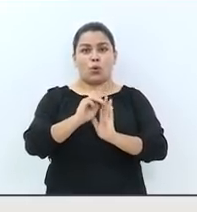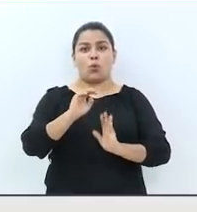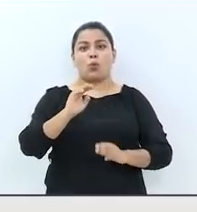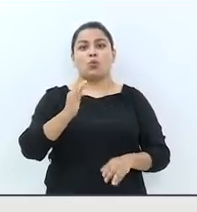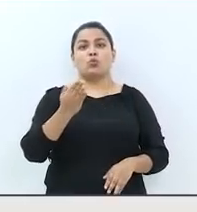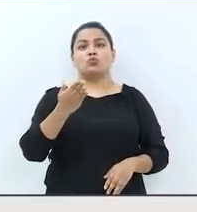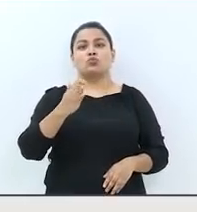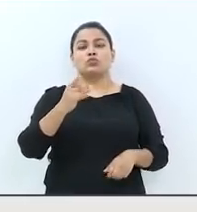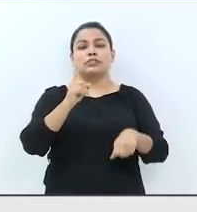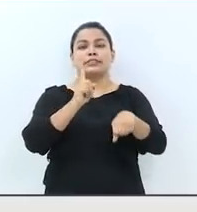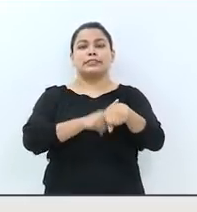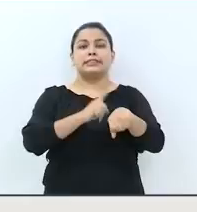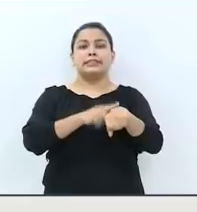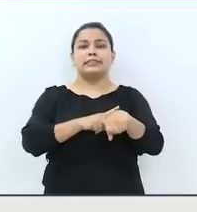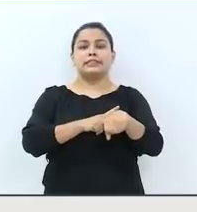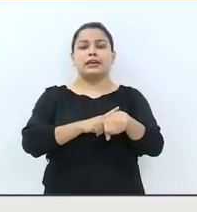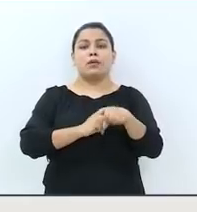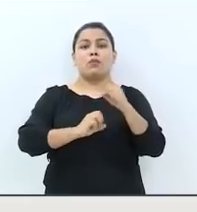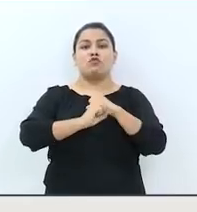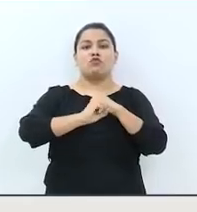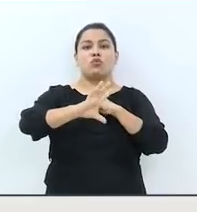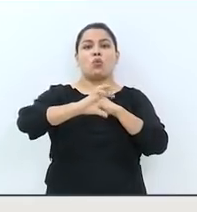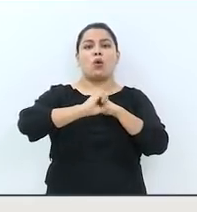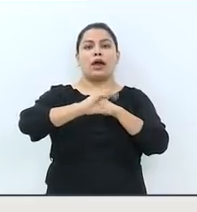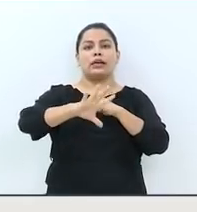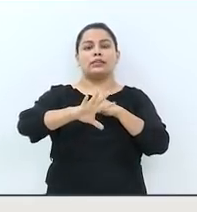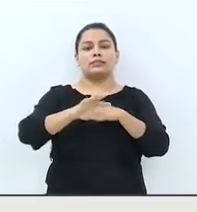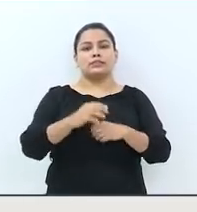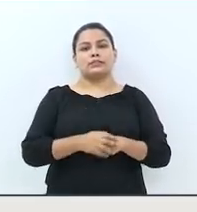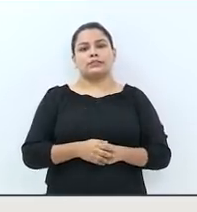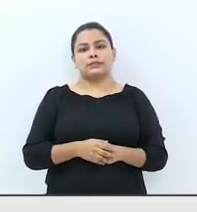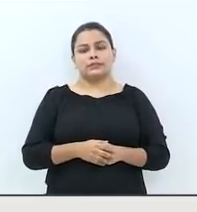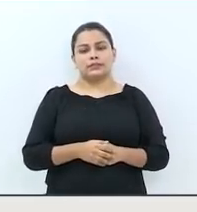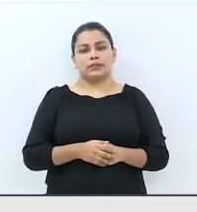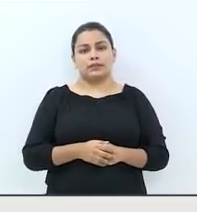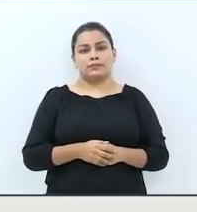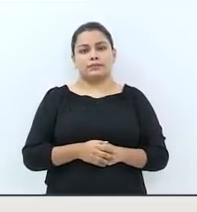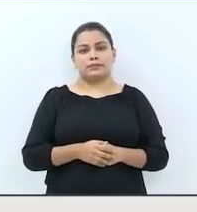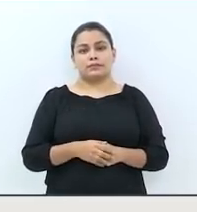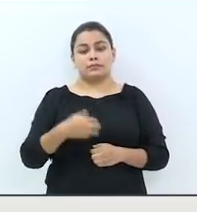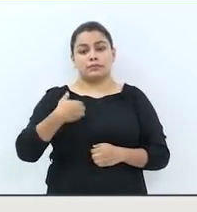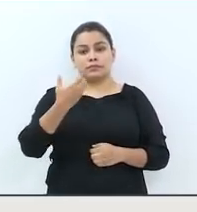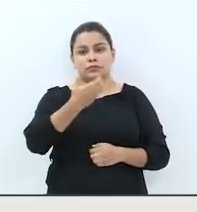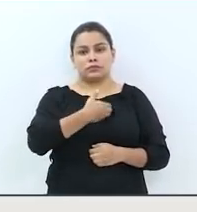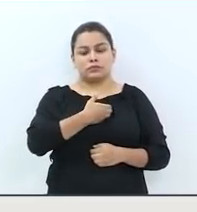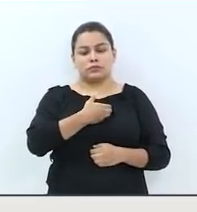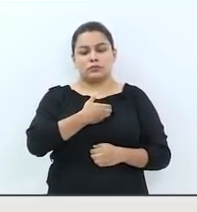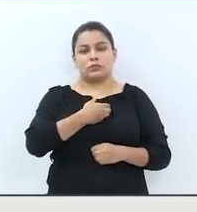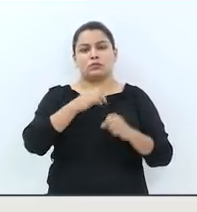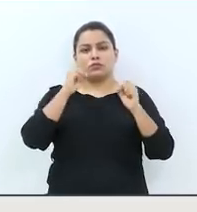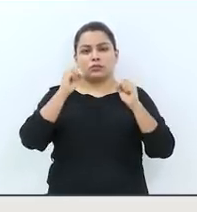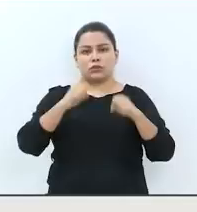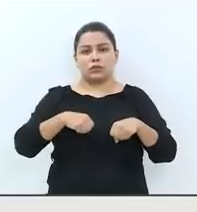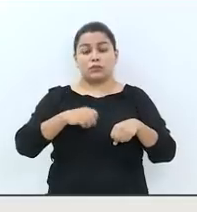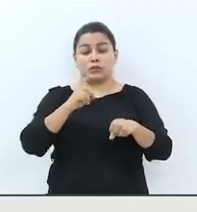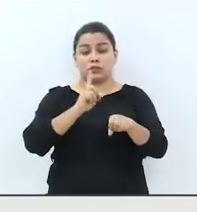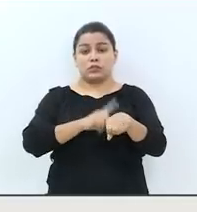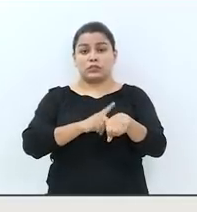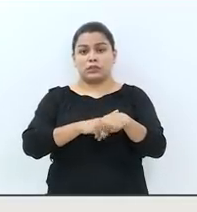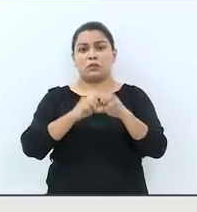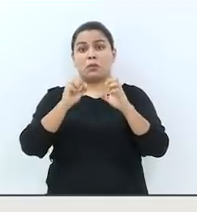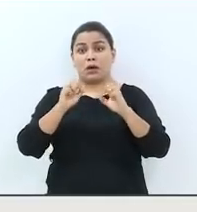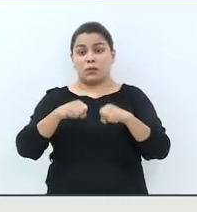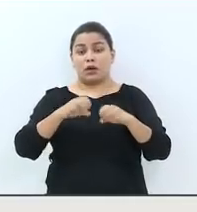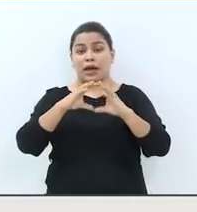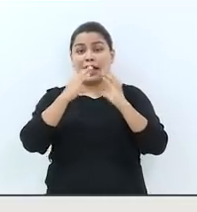tiempo e influencia en la comunicación. ¿Cómo manejamos nosotros las explicaciones que brindamos dentro de los marcos asignados de tiempo para cada